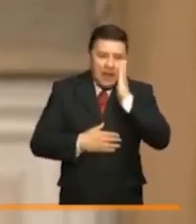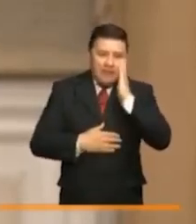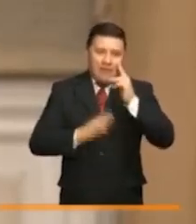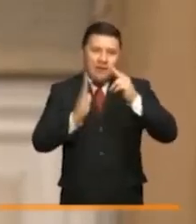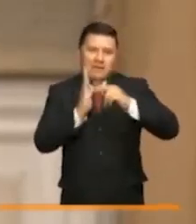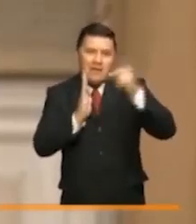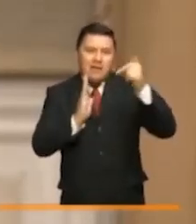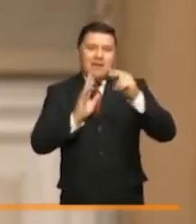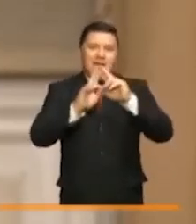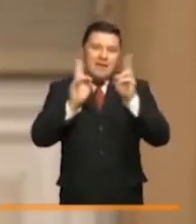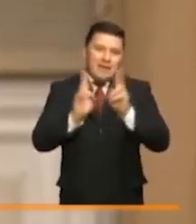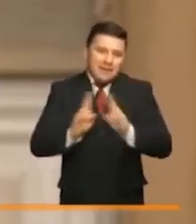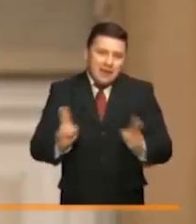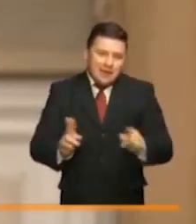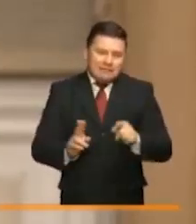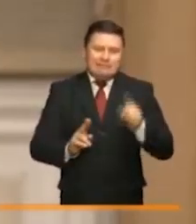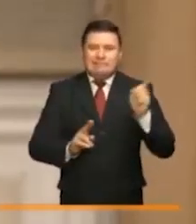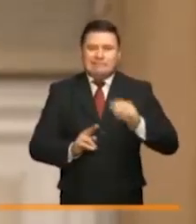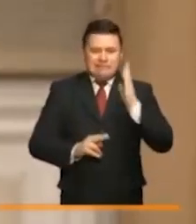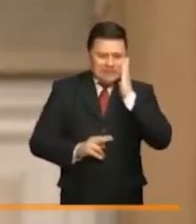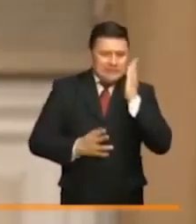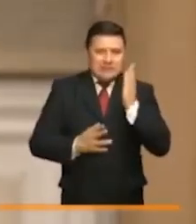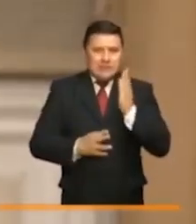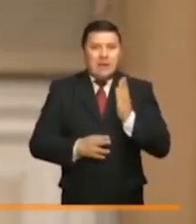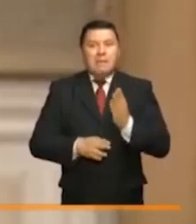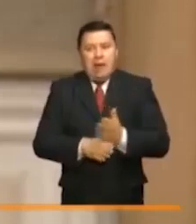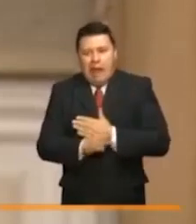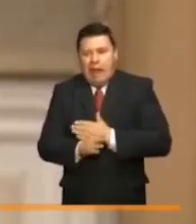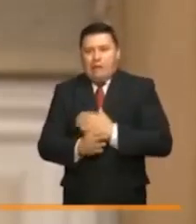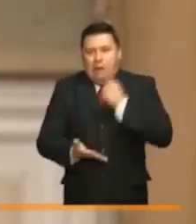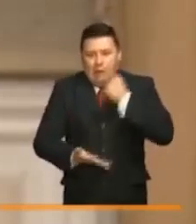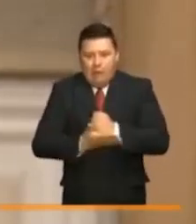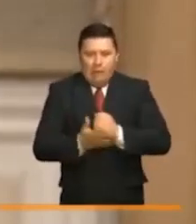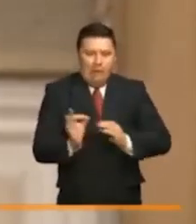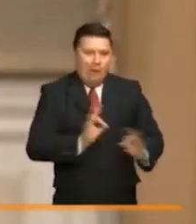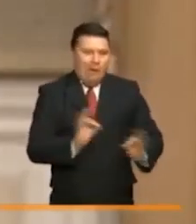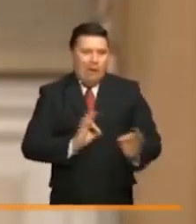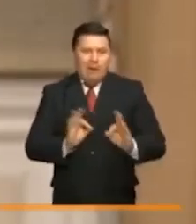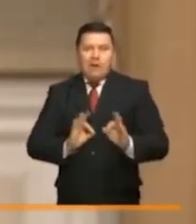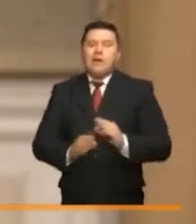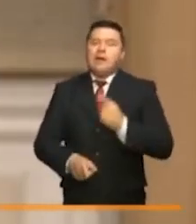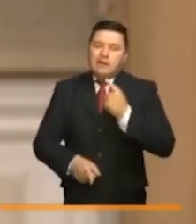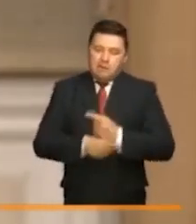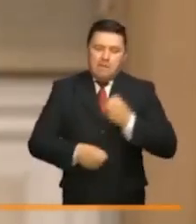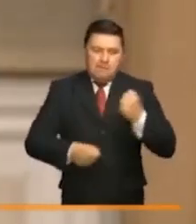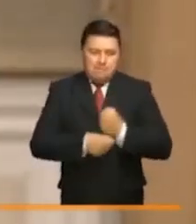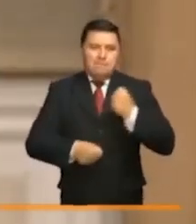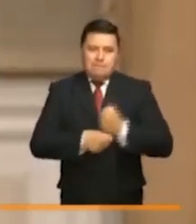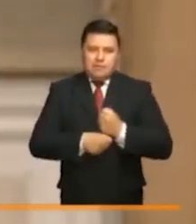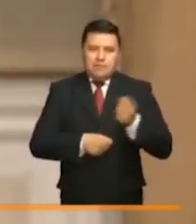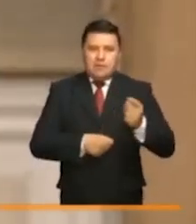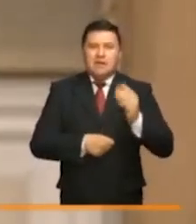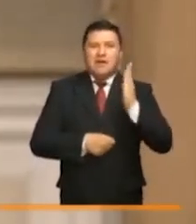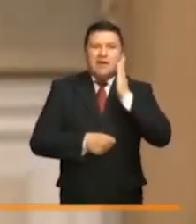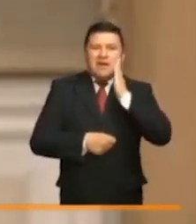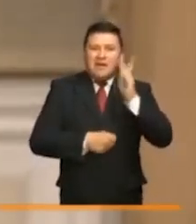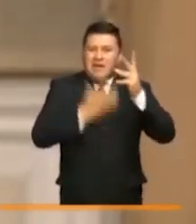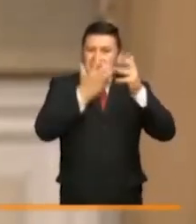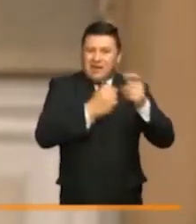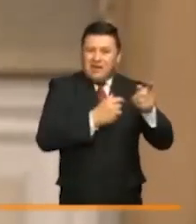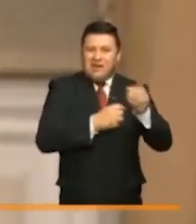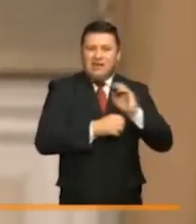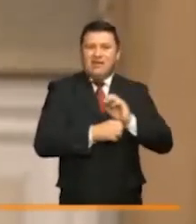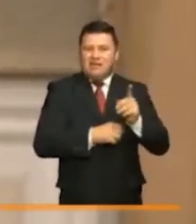en el que estamos haciendo este aislamiento preventivo obligatorio. Y efectivamente estamos trabajando con los operadores